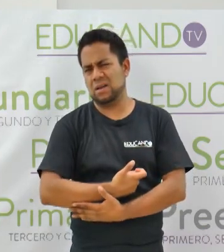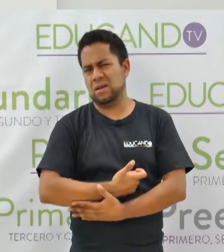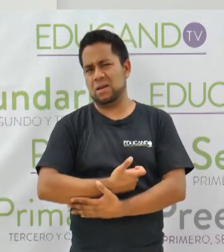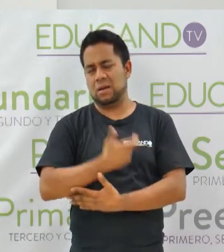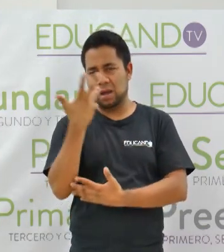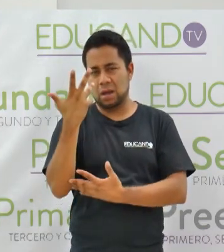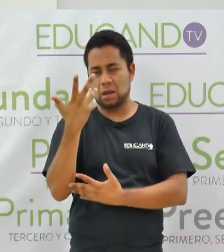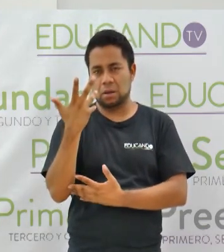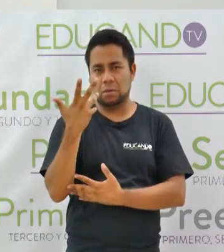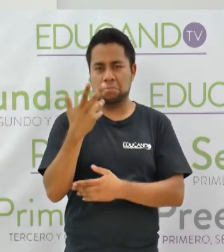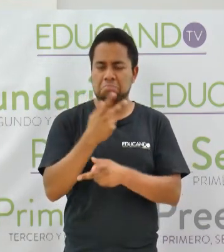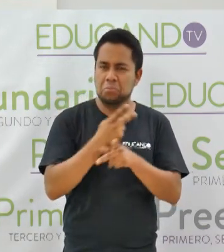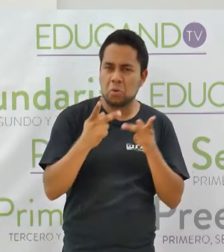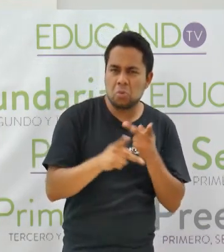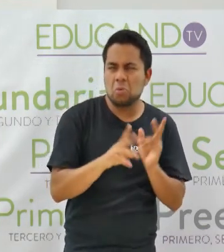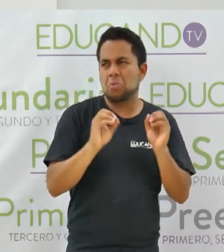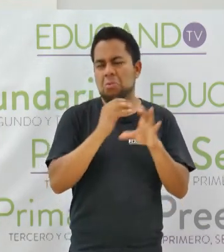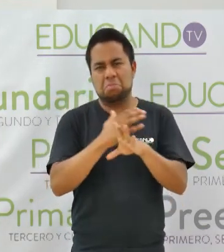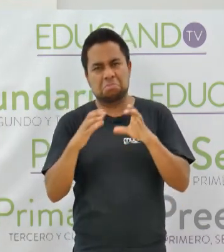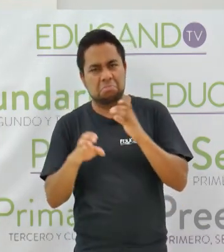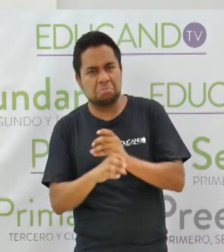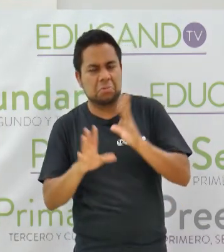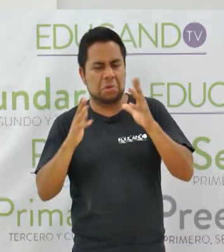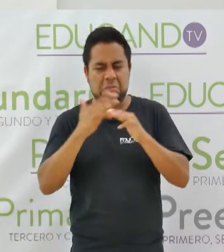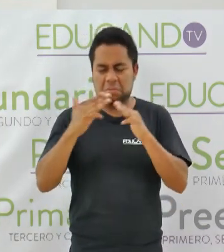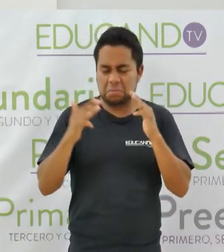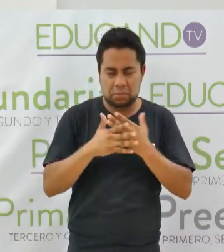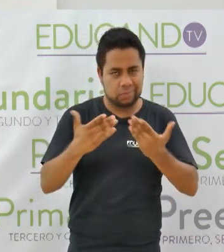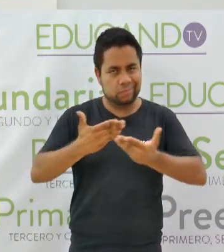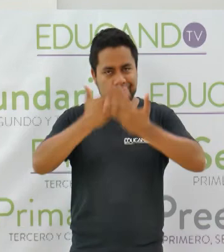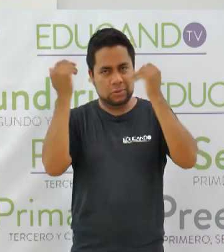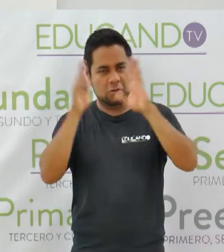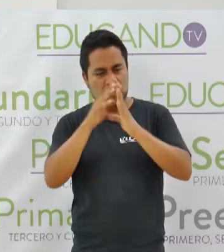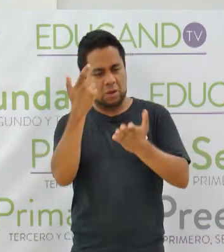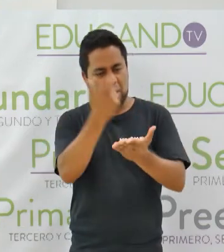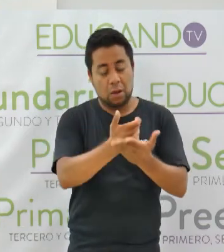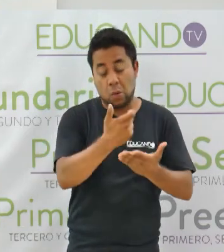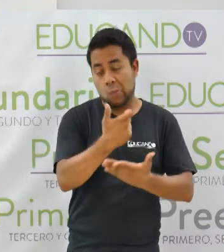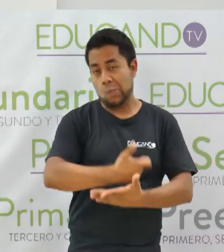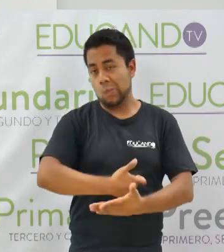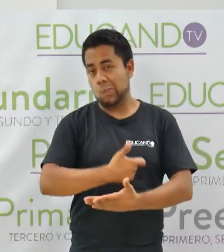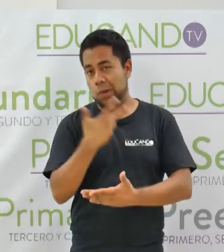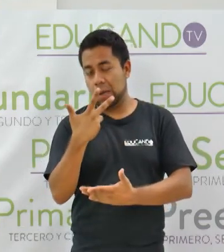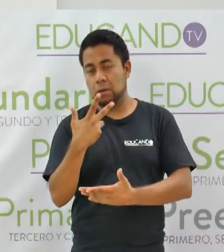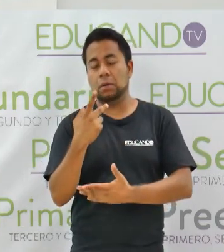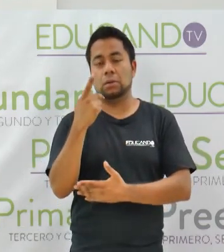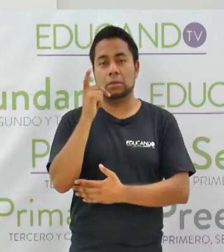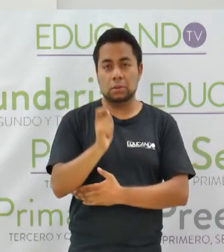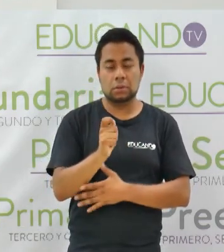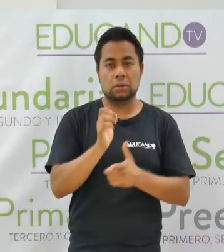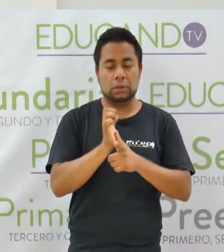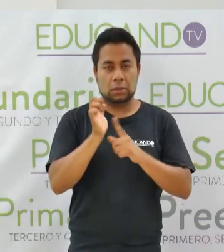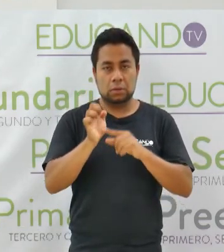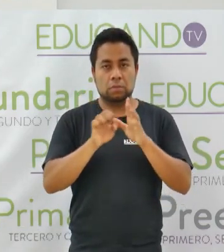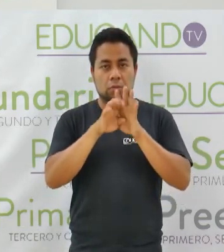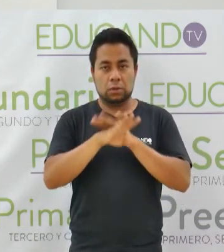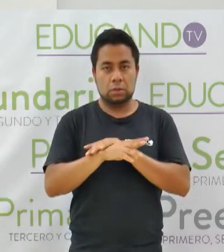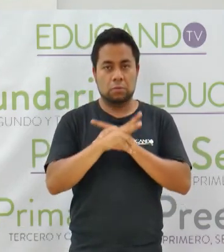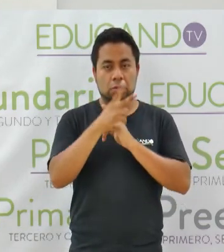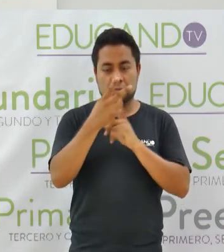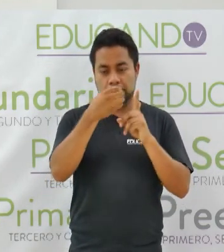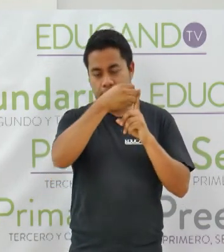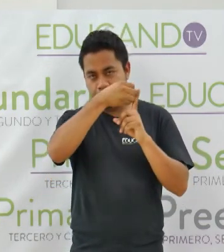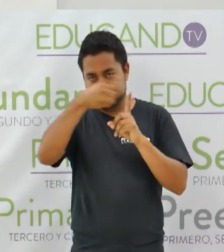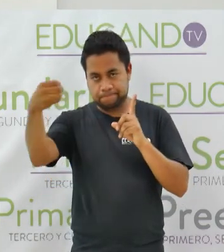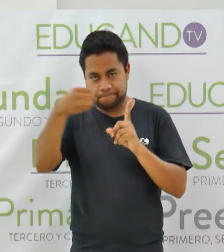mucho dinero por tal producto, por tal cosa, por tal material. Bien, Entonces, quiere decir que estas dos